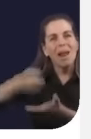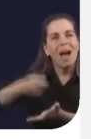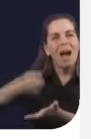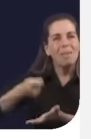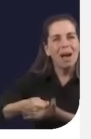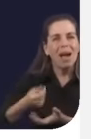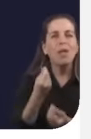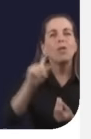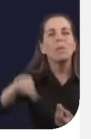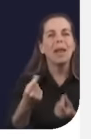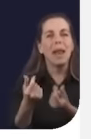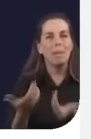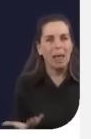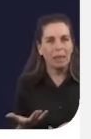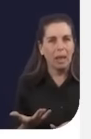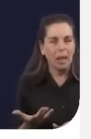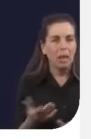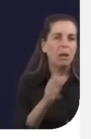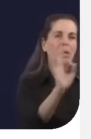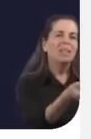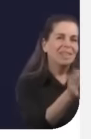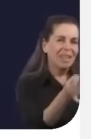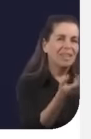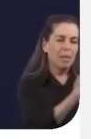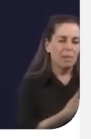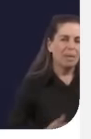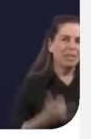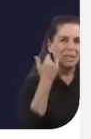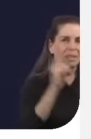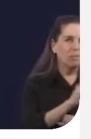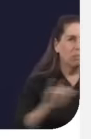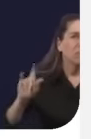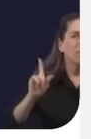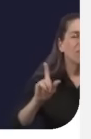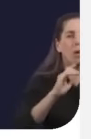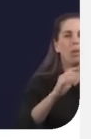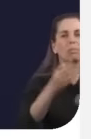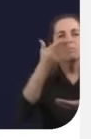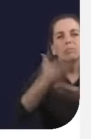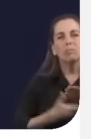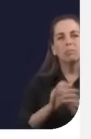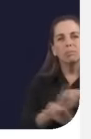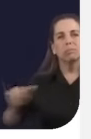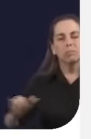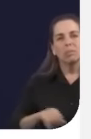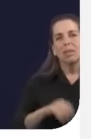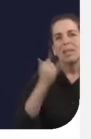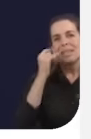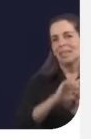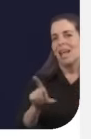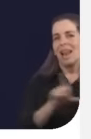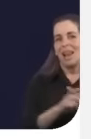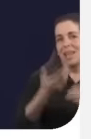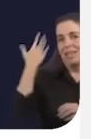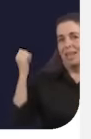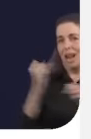esto que votaron así que por supuesto como ya lo saben lo ha dicho el presidente lo hemos publicado en el comunicado El veto a esta ley